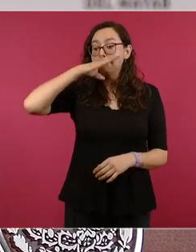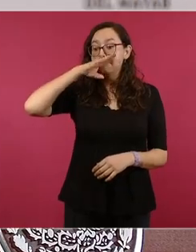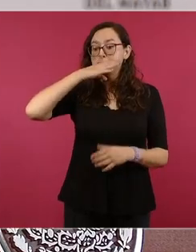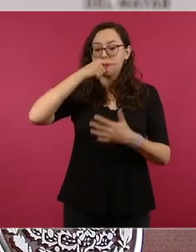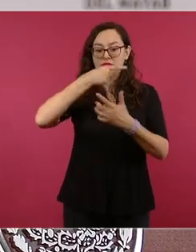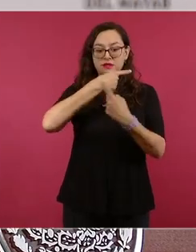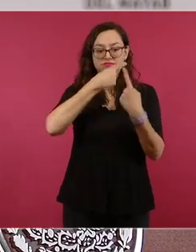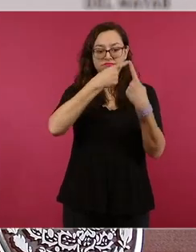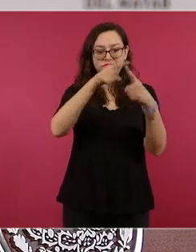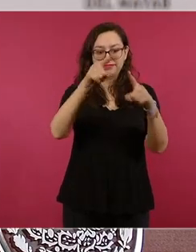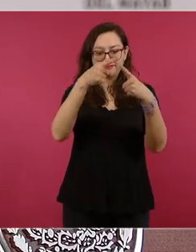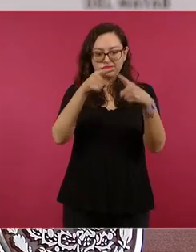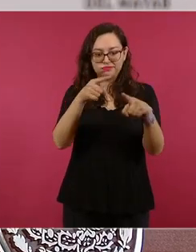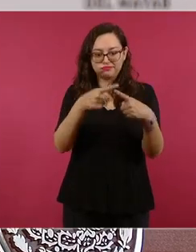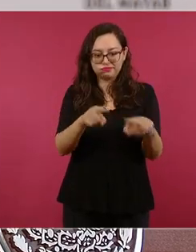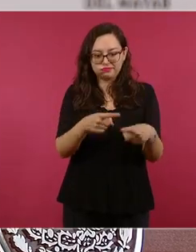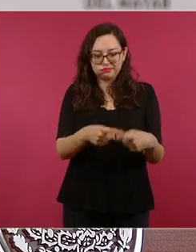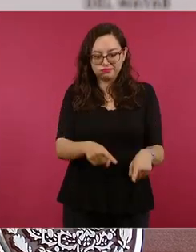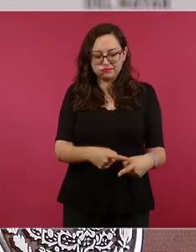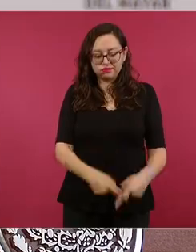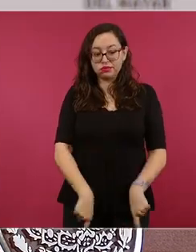el frijol,